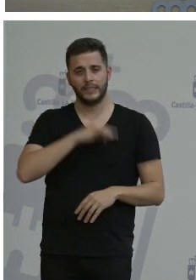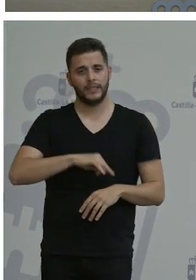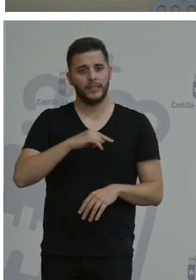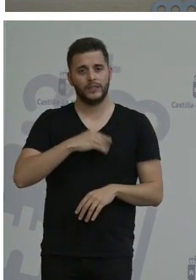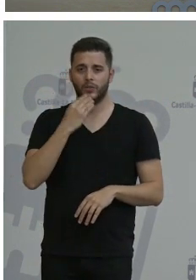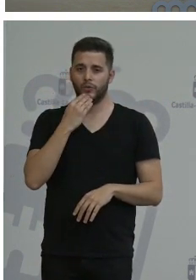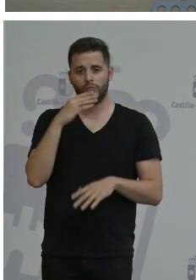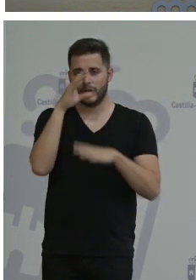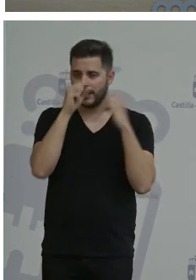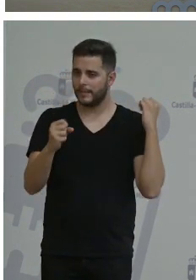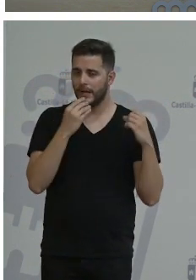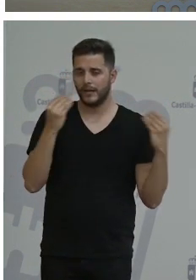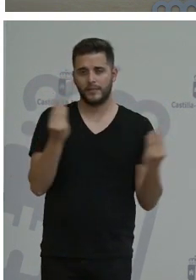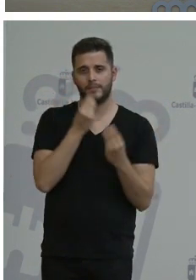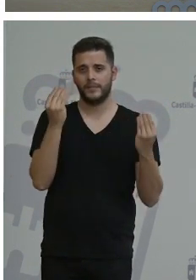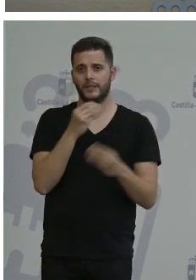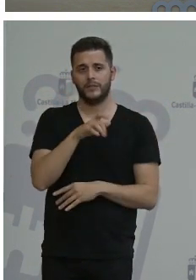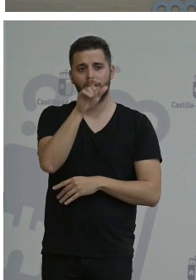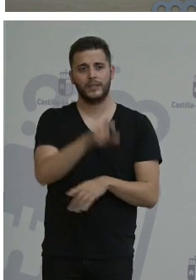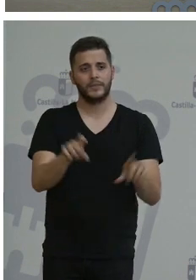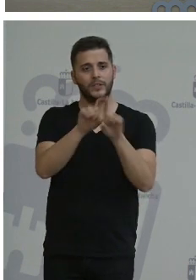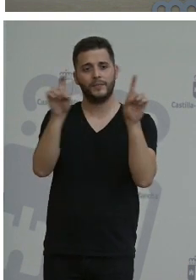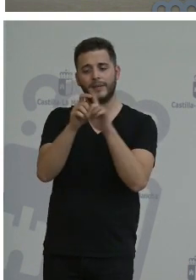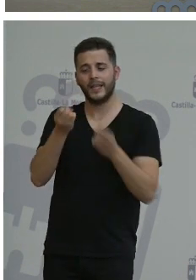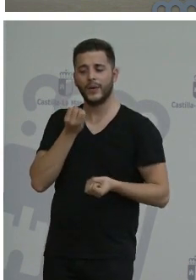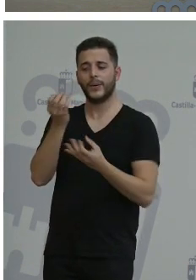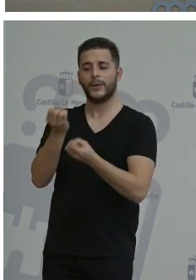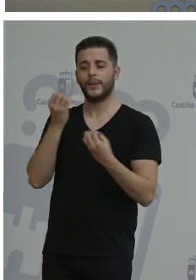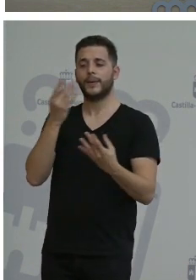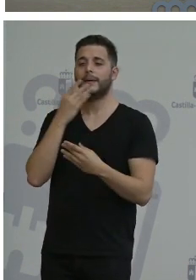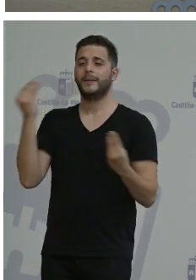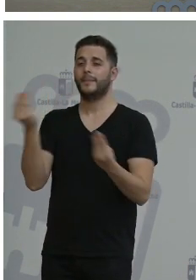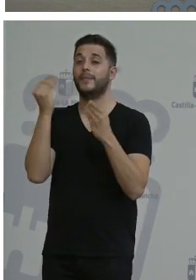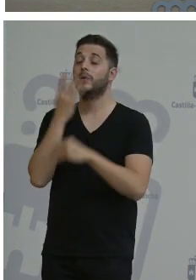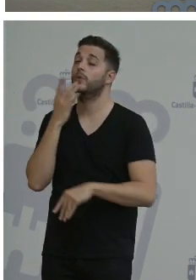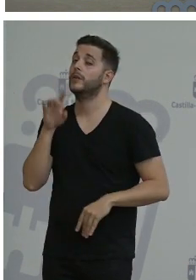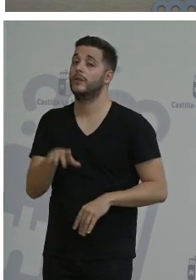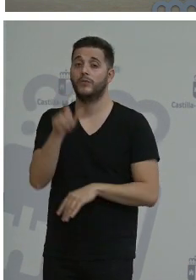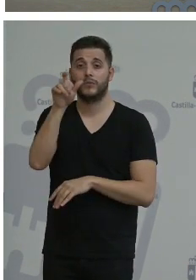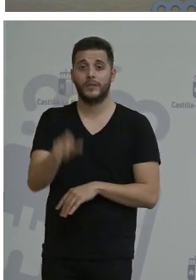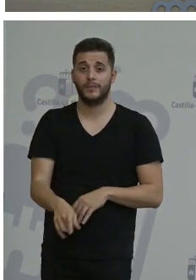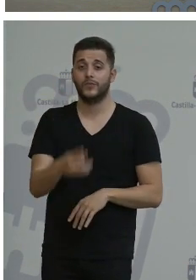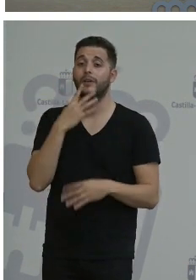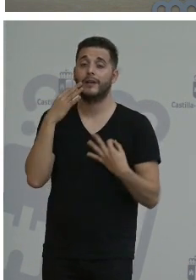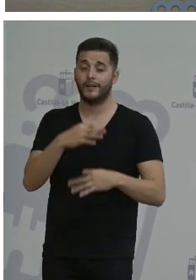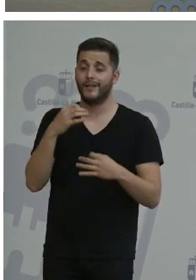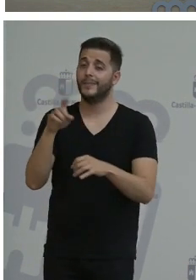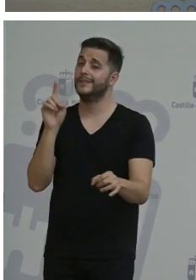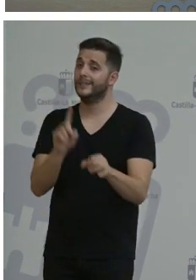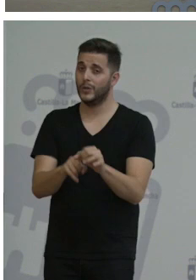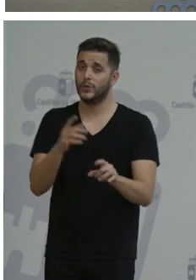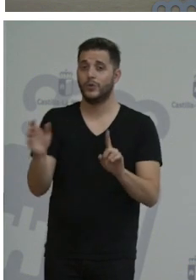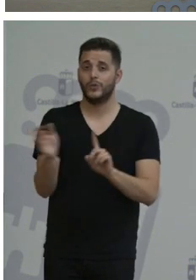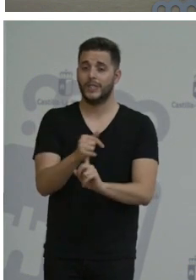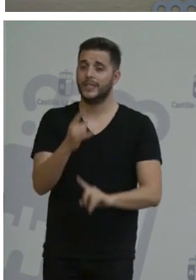embajadores, ¿no? Nadie va a vender mejor tu empresa o tu administración que a quien le ha costado tanto trabajo el